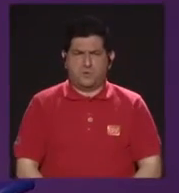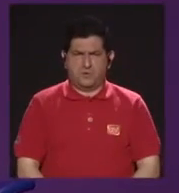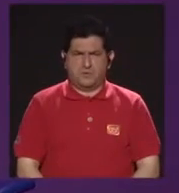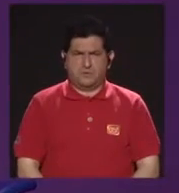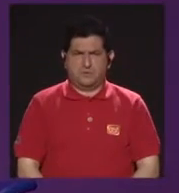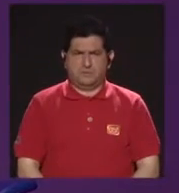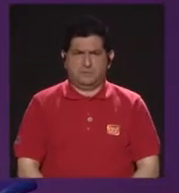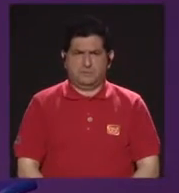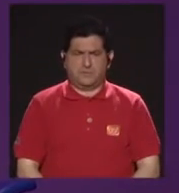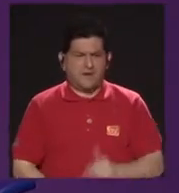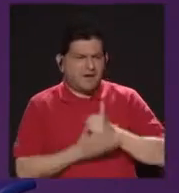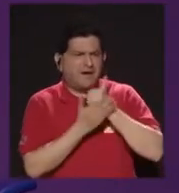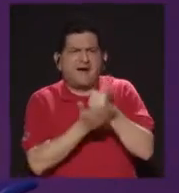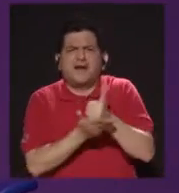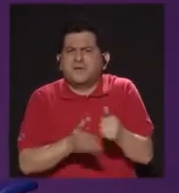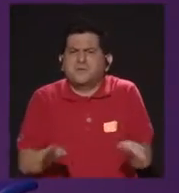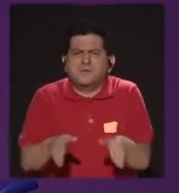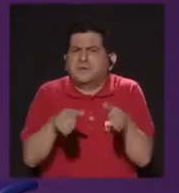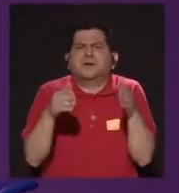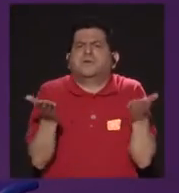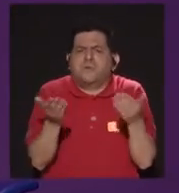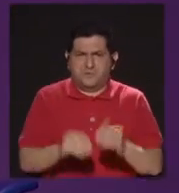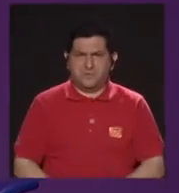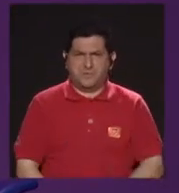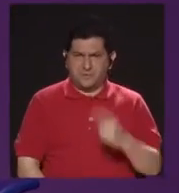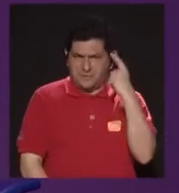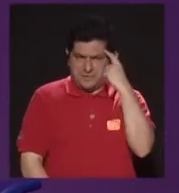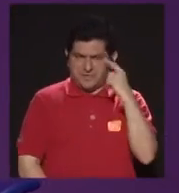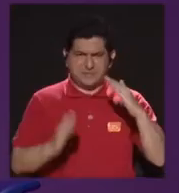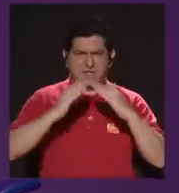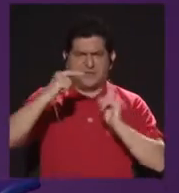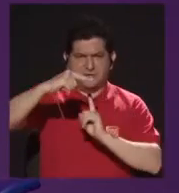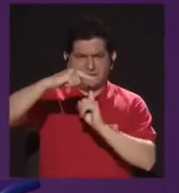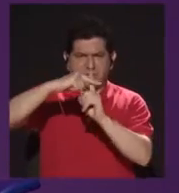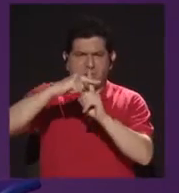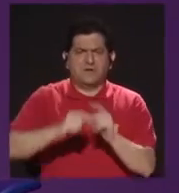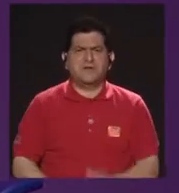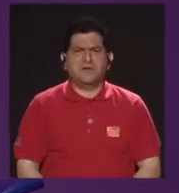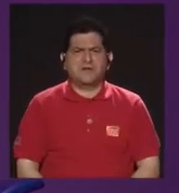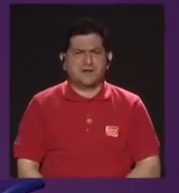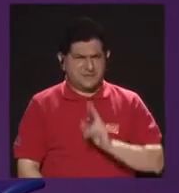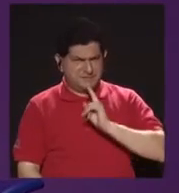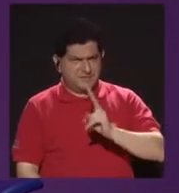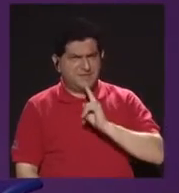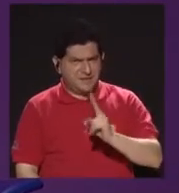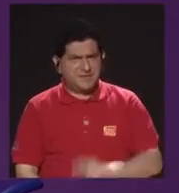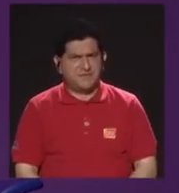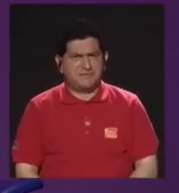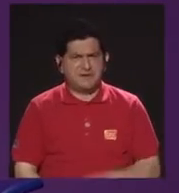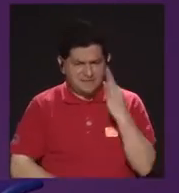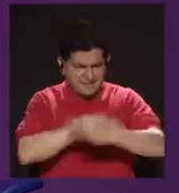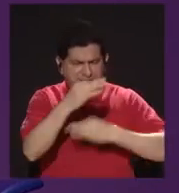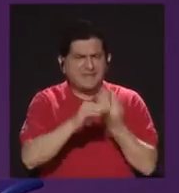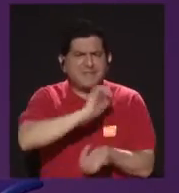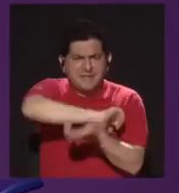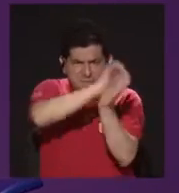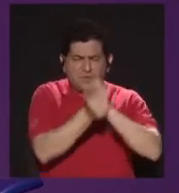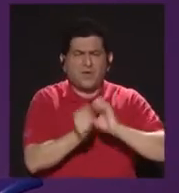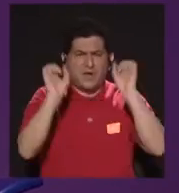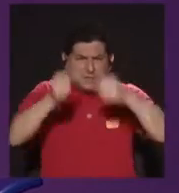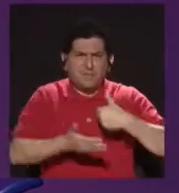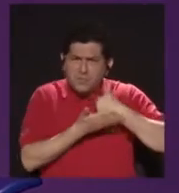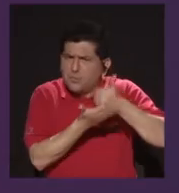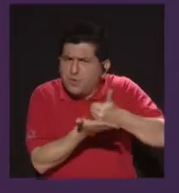qué en qué ayuda como la iglesia puede ayudar a realmente hacer algún tipo de cambio